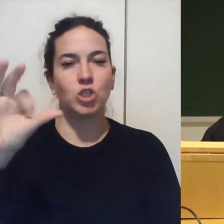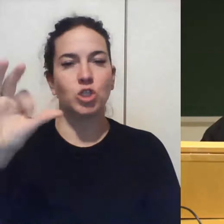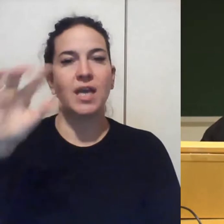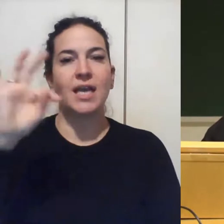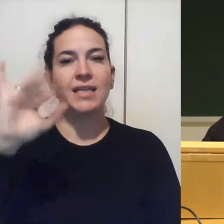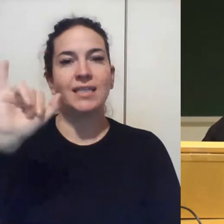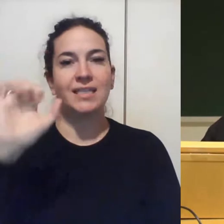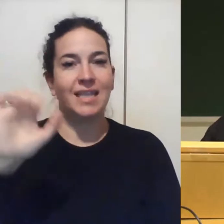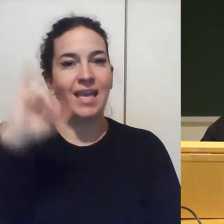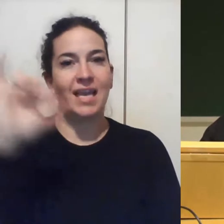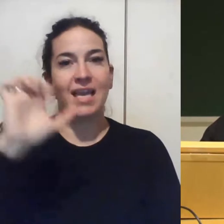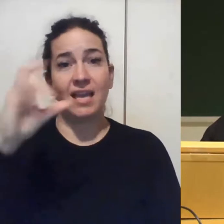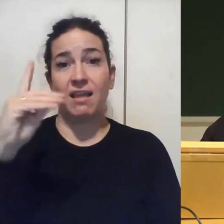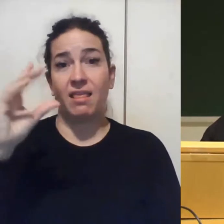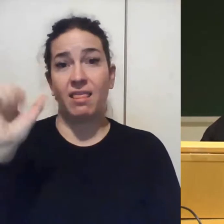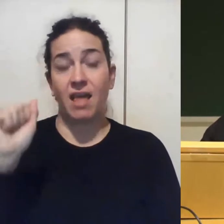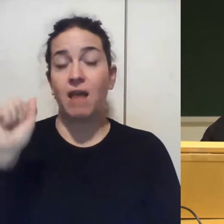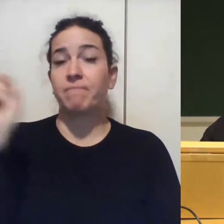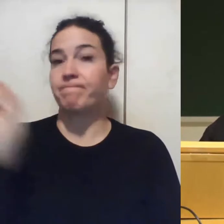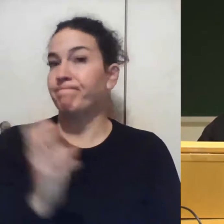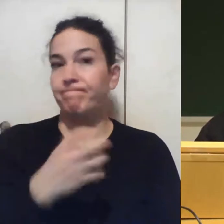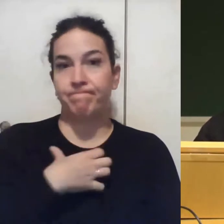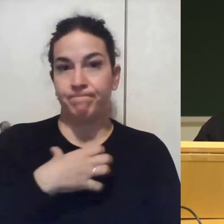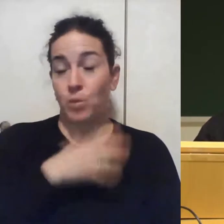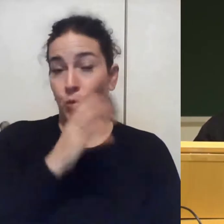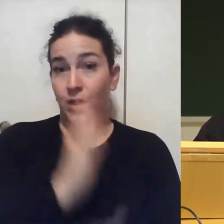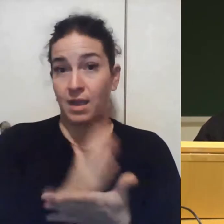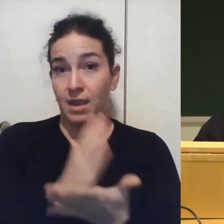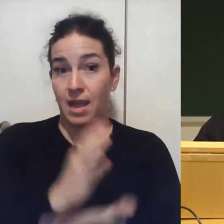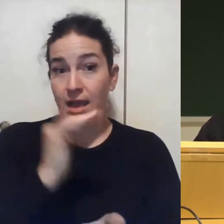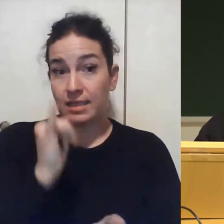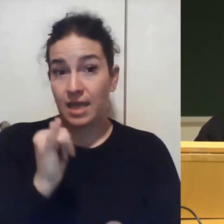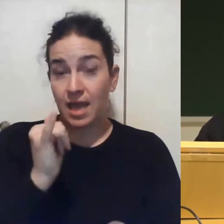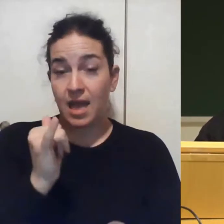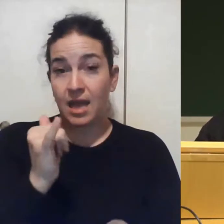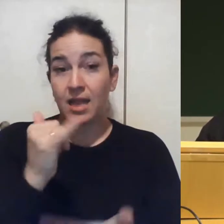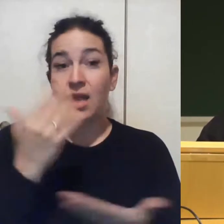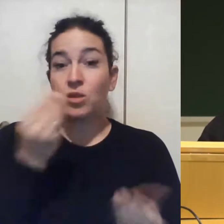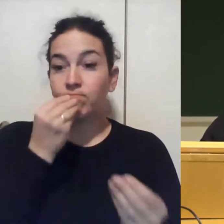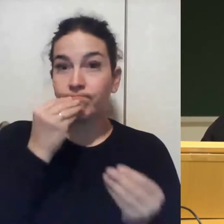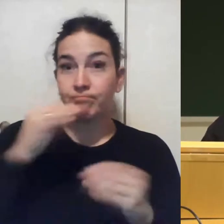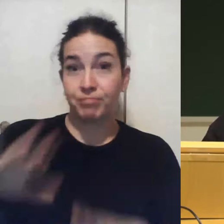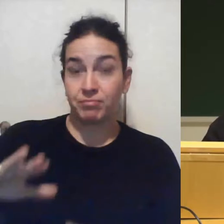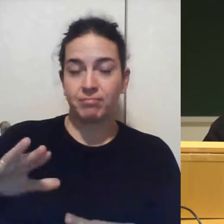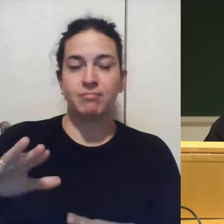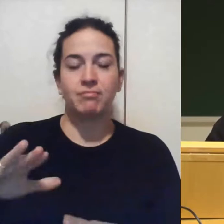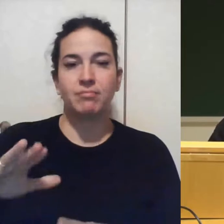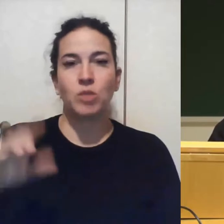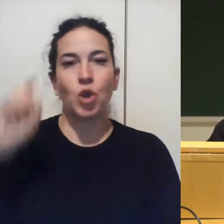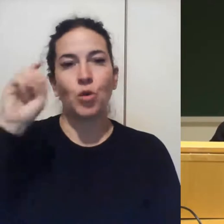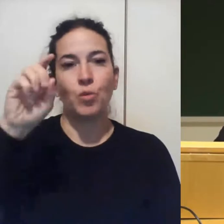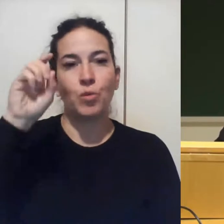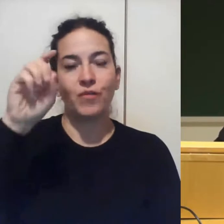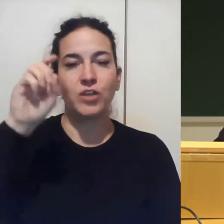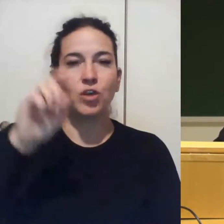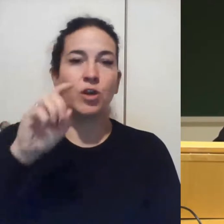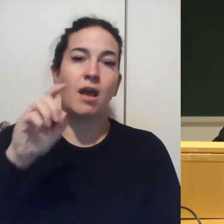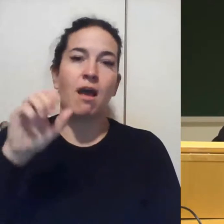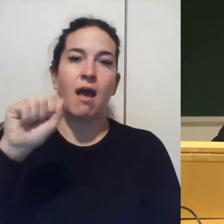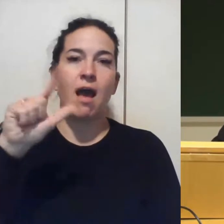que no ha podido venir porque tenía clase, y que va a presentar en su nombre el profesor Vicente